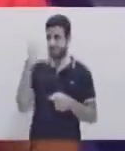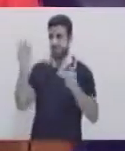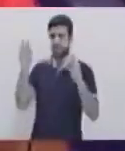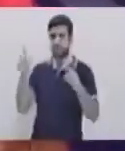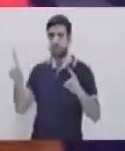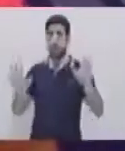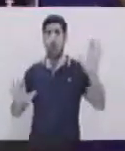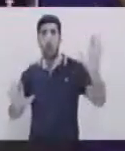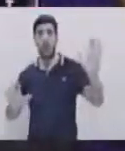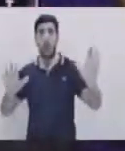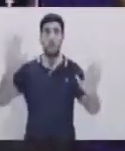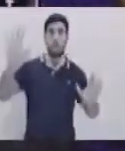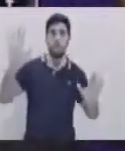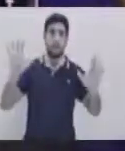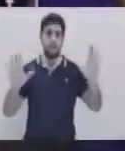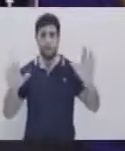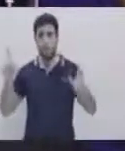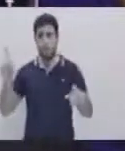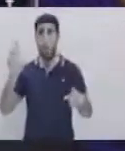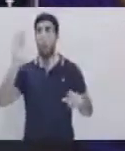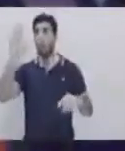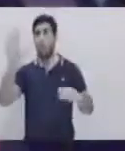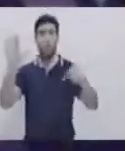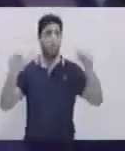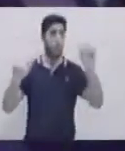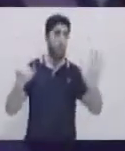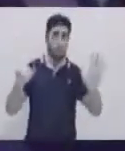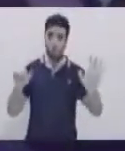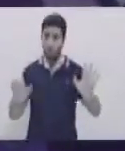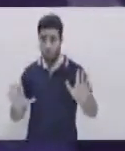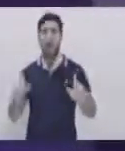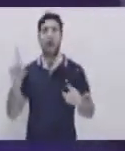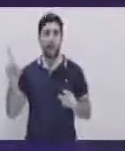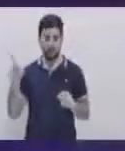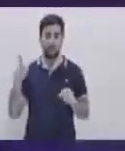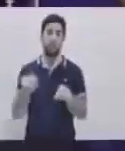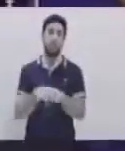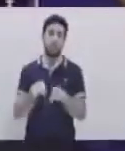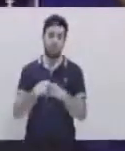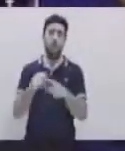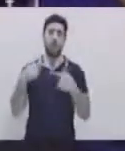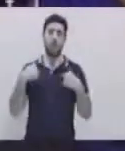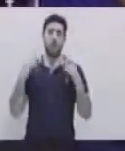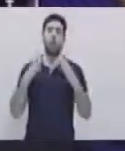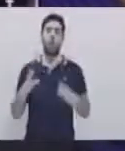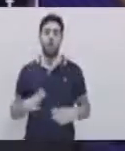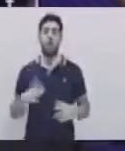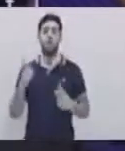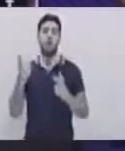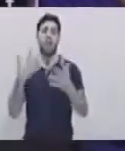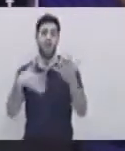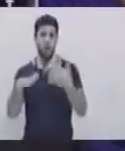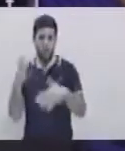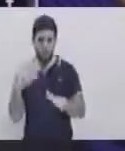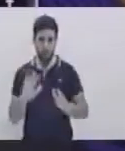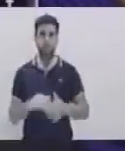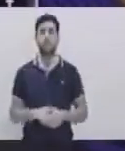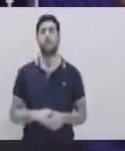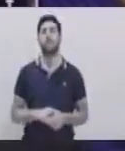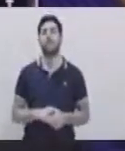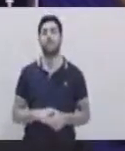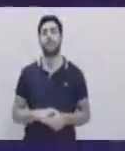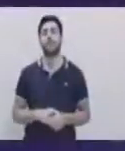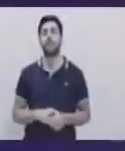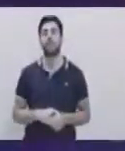mimos utilizan el lenguaje corporal para poder decir algún mensaje y nosotros tenemos que